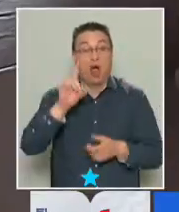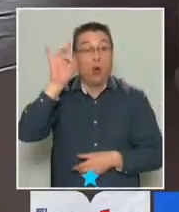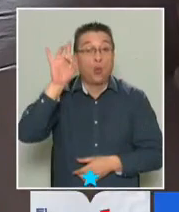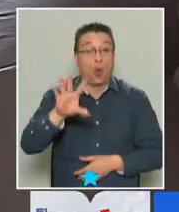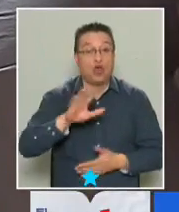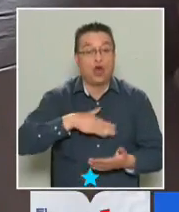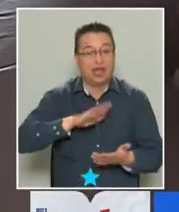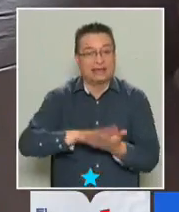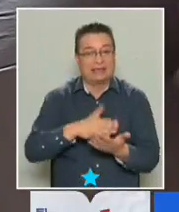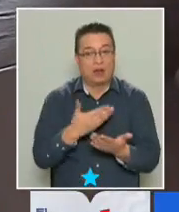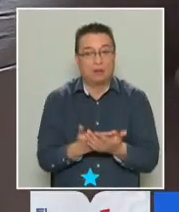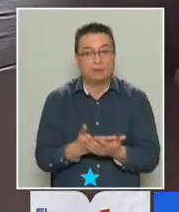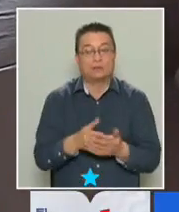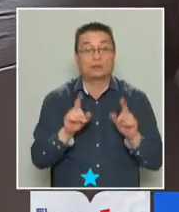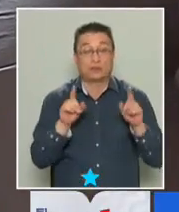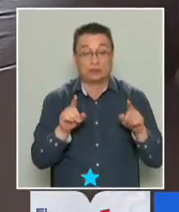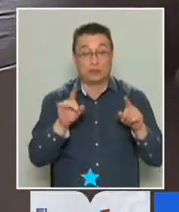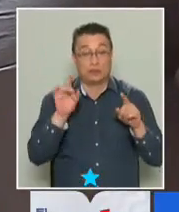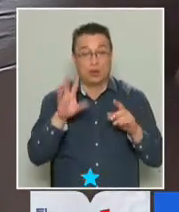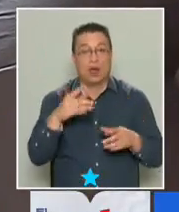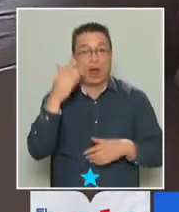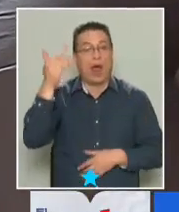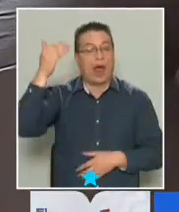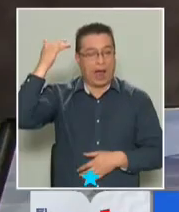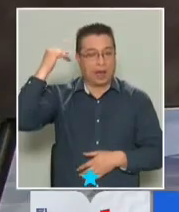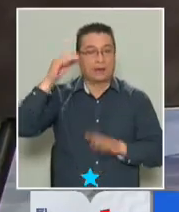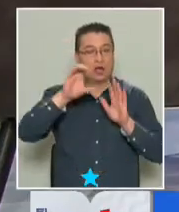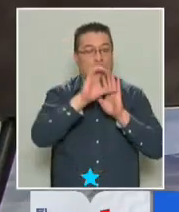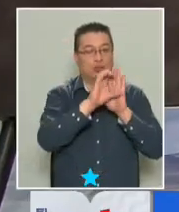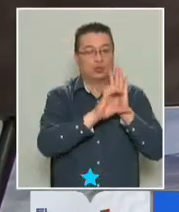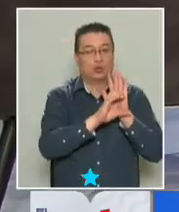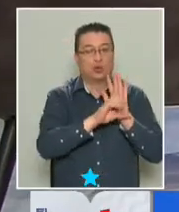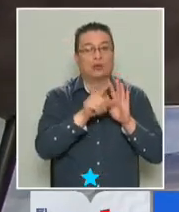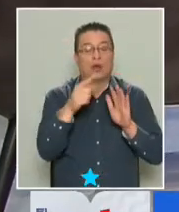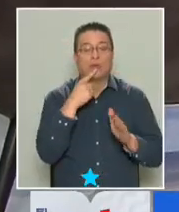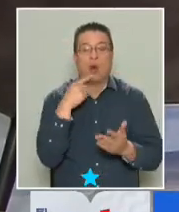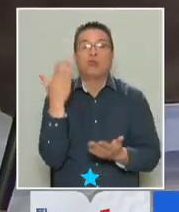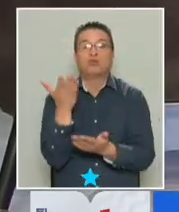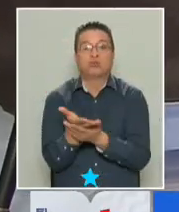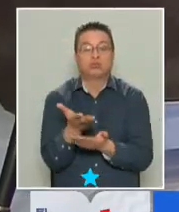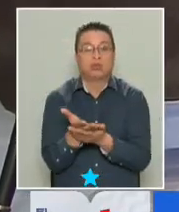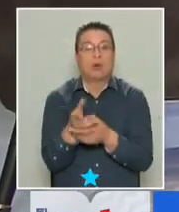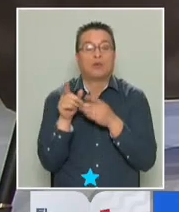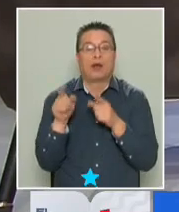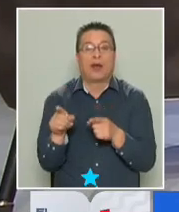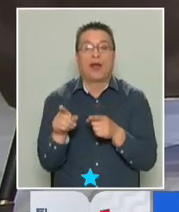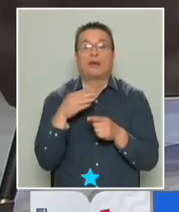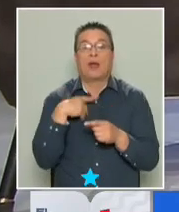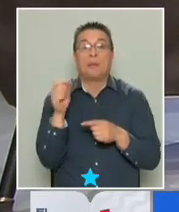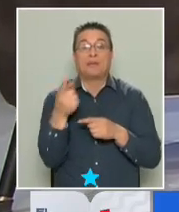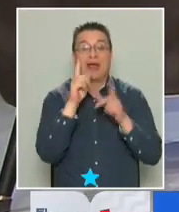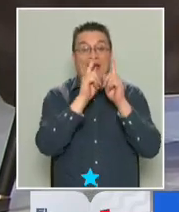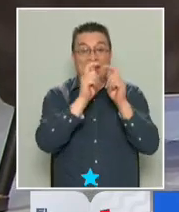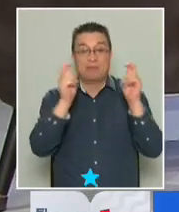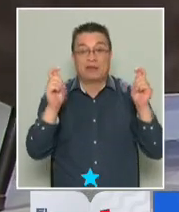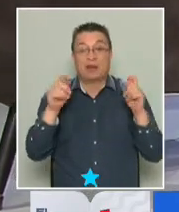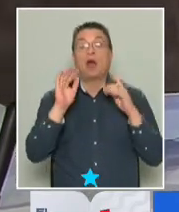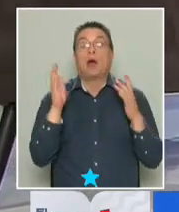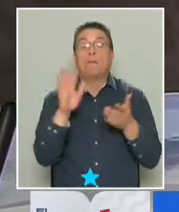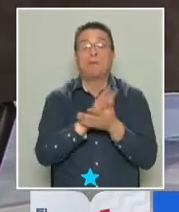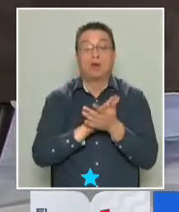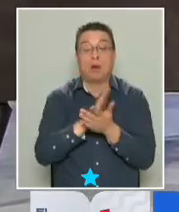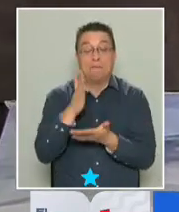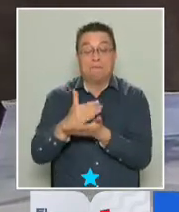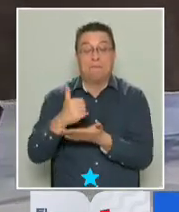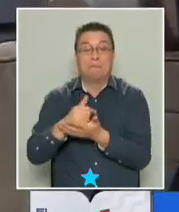cuando si nos vamos a antes digamos la constitución lo que son propuestas de la anterior campaña electoral es hablado por ejemplo un